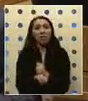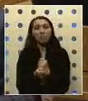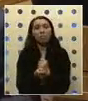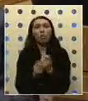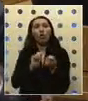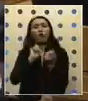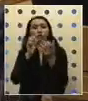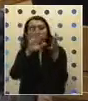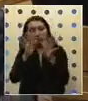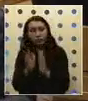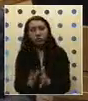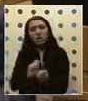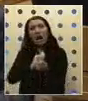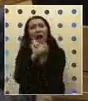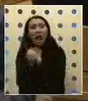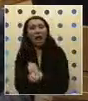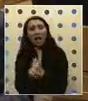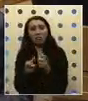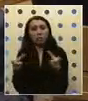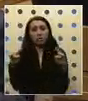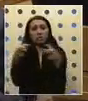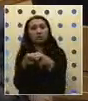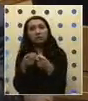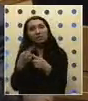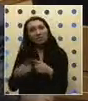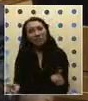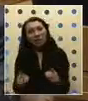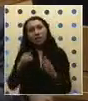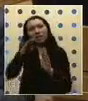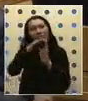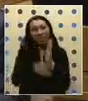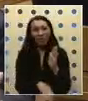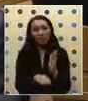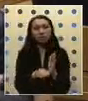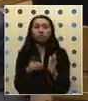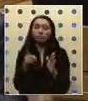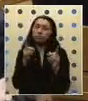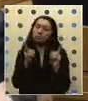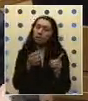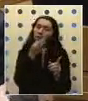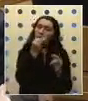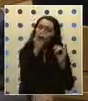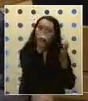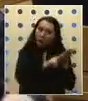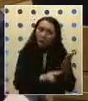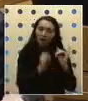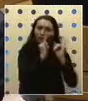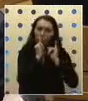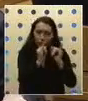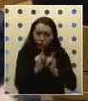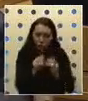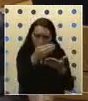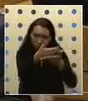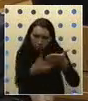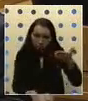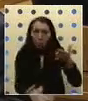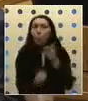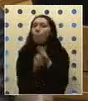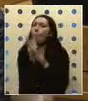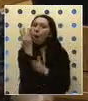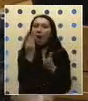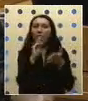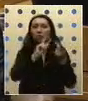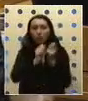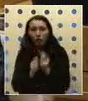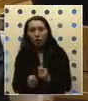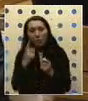hubo una comisión que cambió el déficit y no quiere entenderlo. Yo no sé, yo le sugeriría que leyera los informes porque no los leyó. Hay una nueva metodología